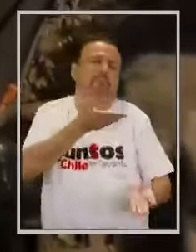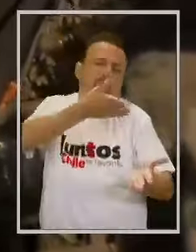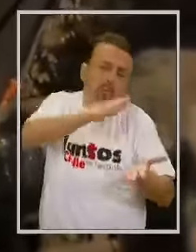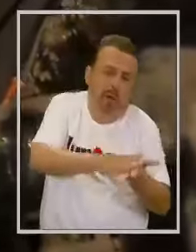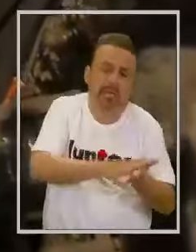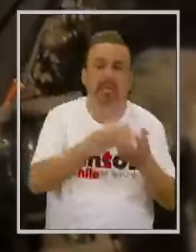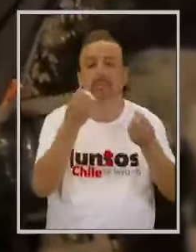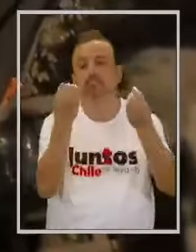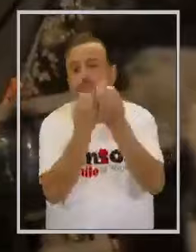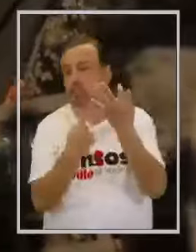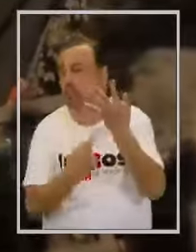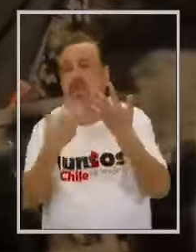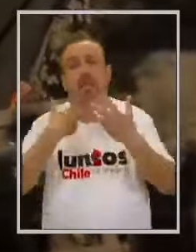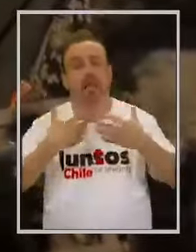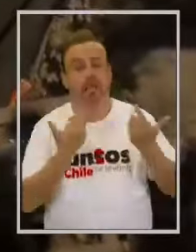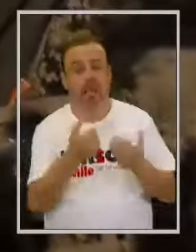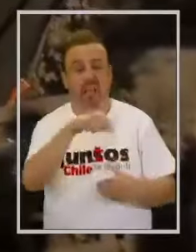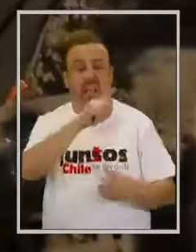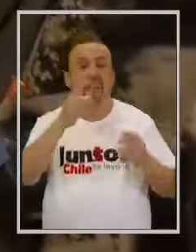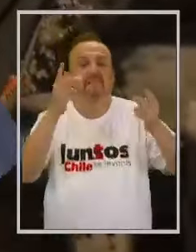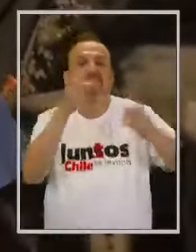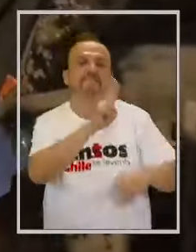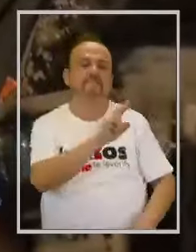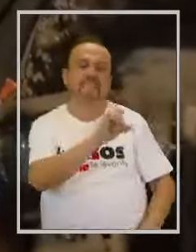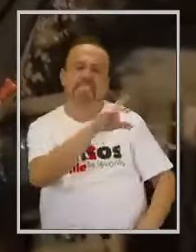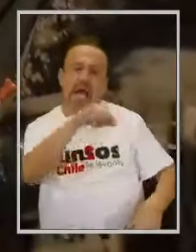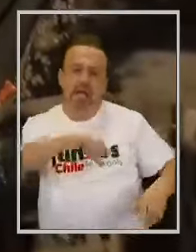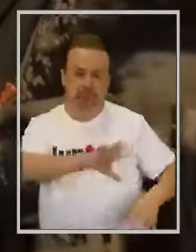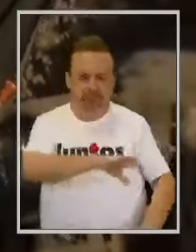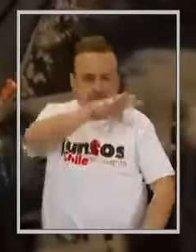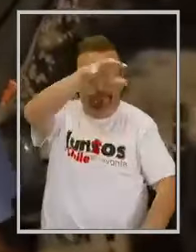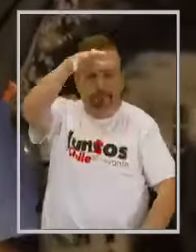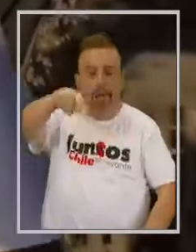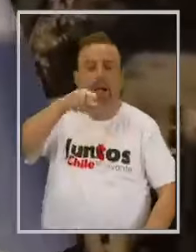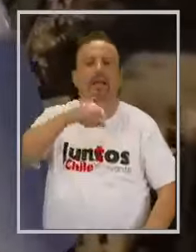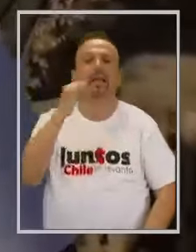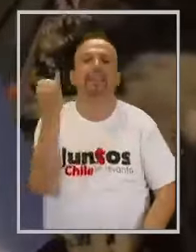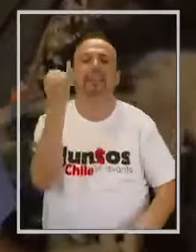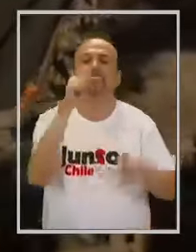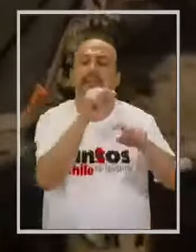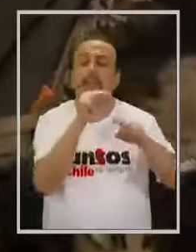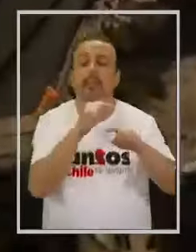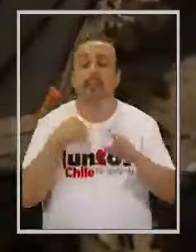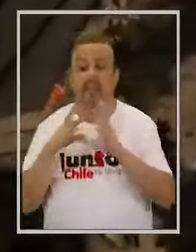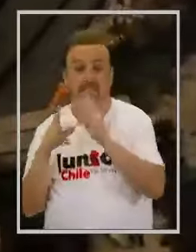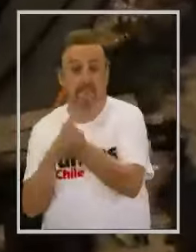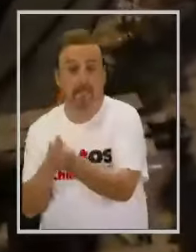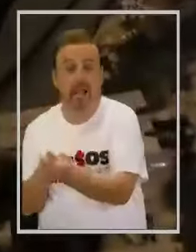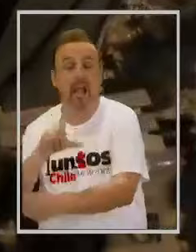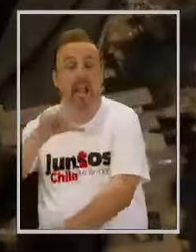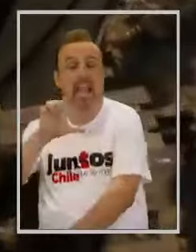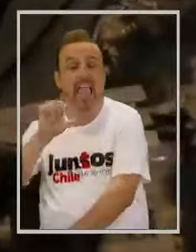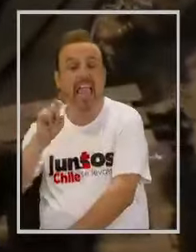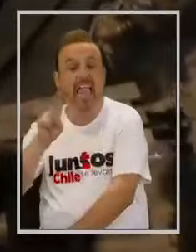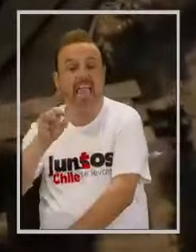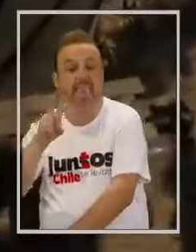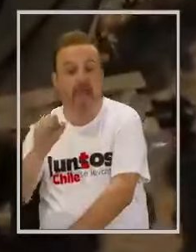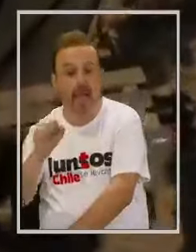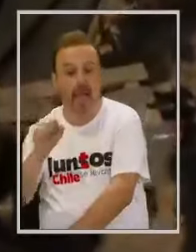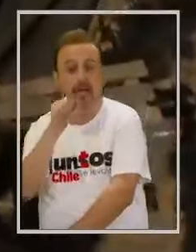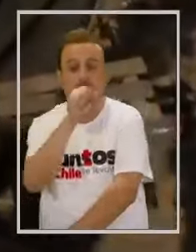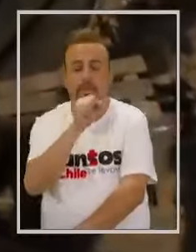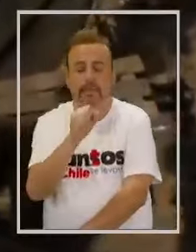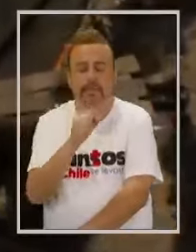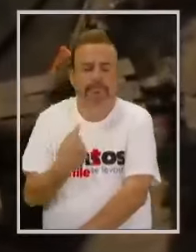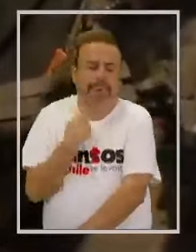serie de necesidades. Estamos en la Villa Independencia, en la parte alta de Viña del Mar. Estamos con la familia Leiva, una familia que ha sido pero